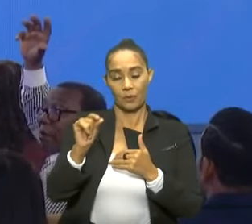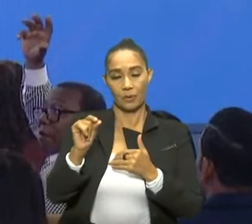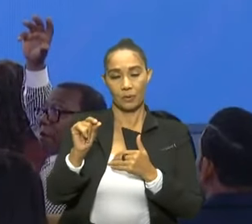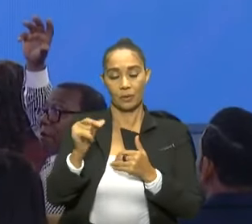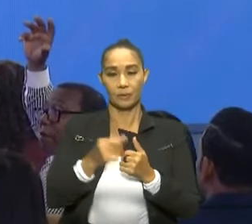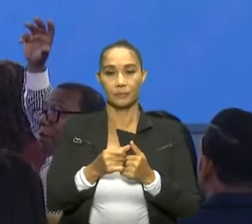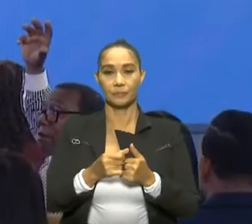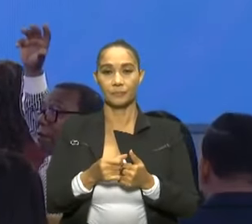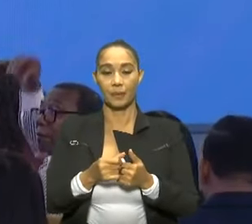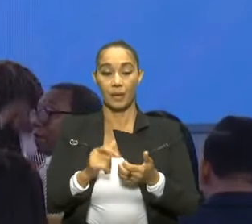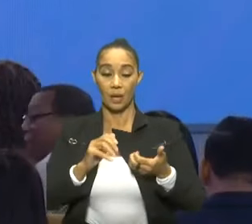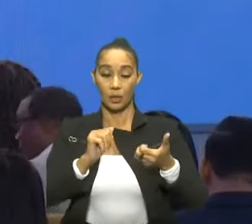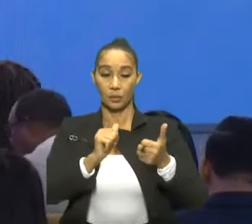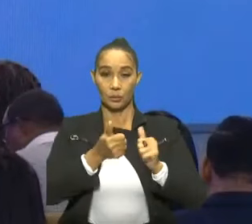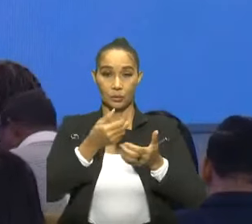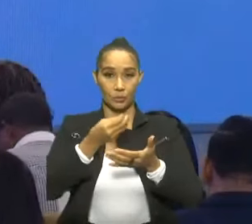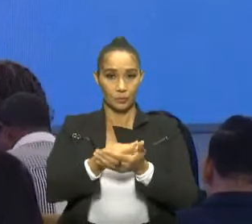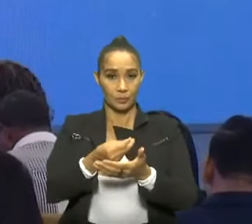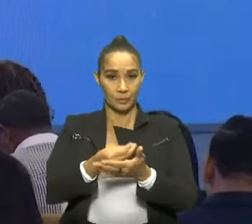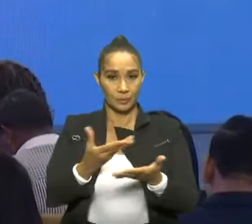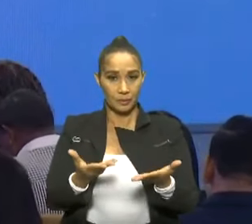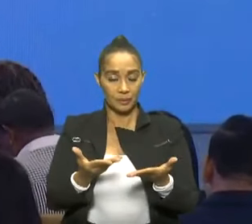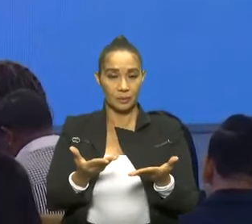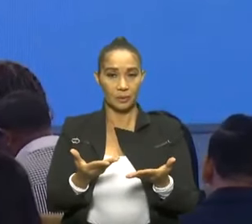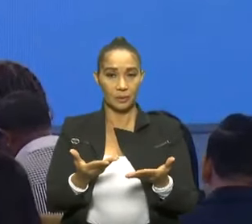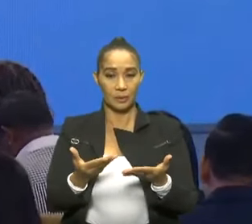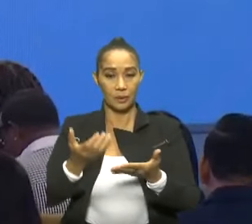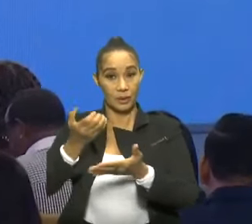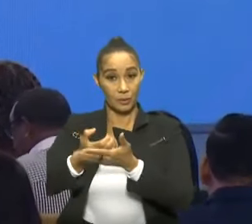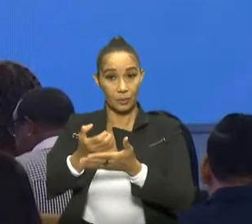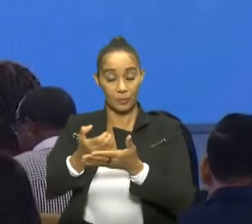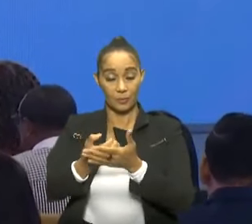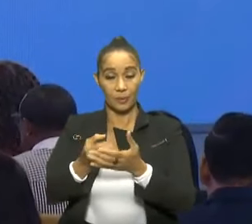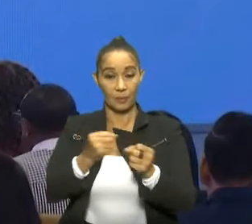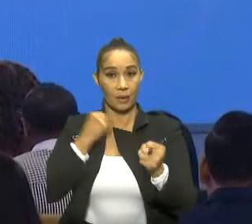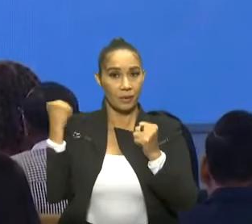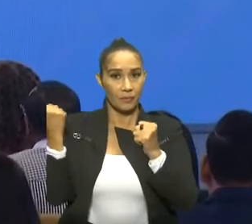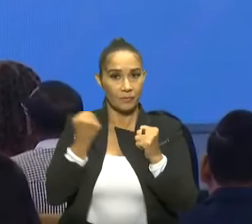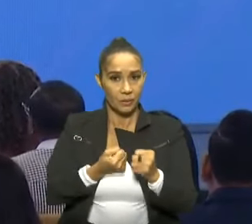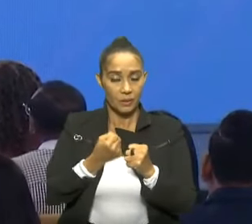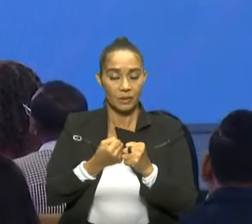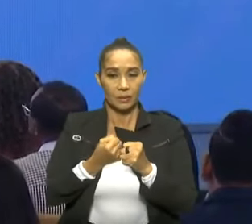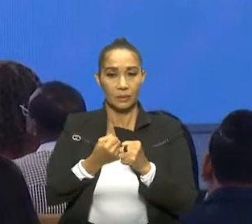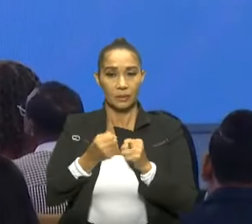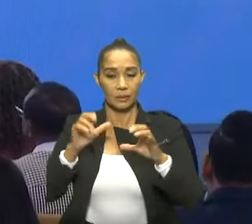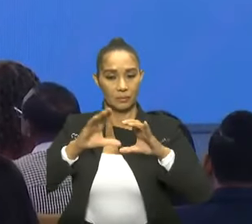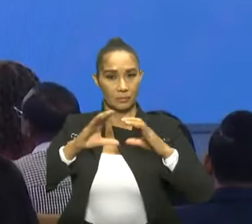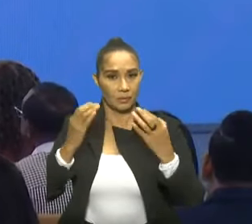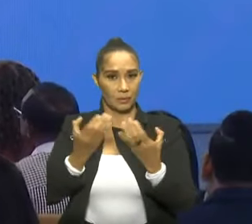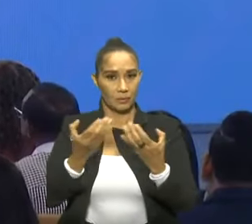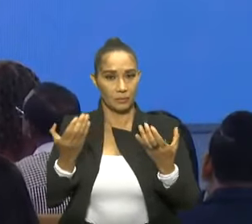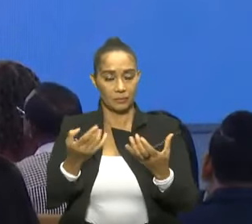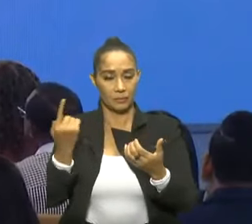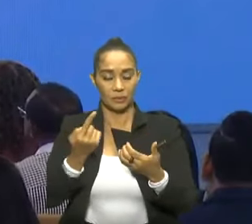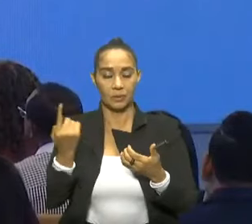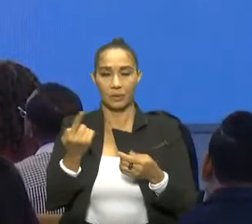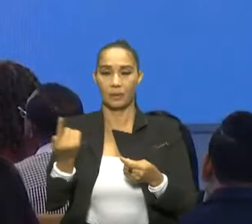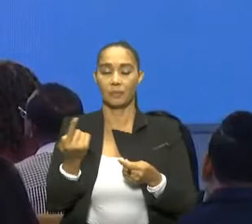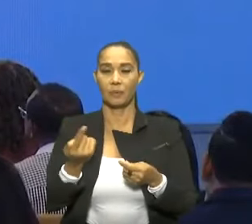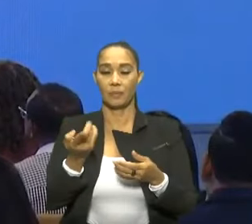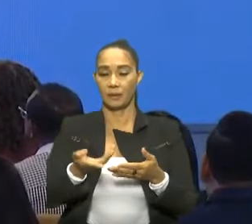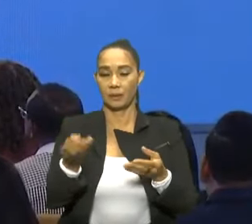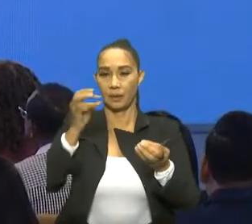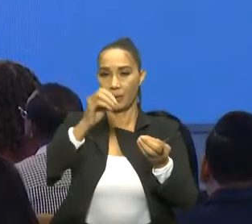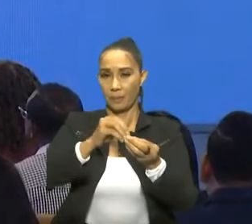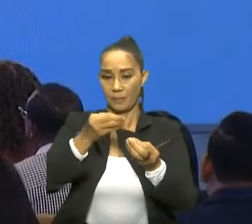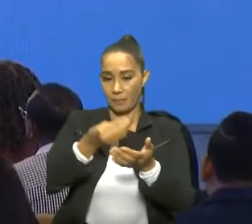Tú competir en términos económicos con la economía más poderosa del planeta, siempre van a tener